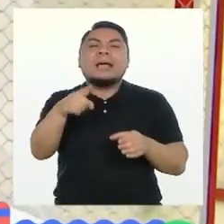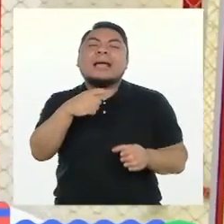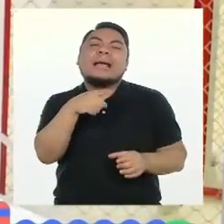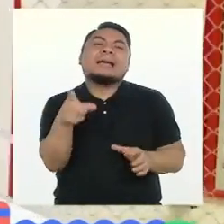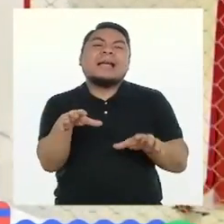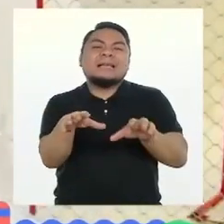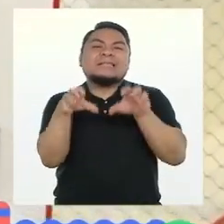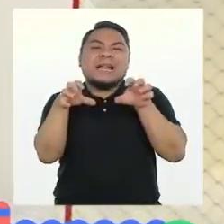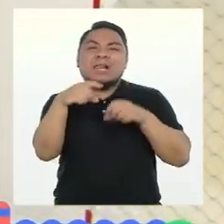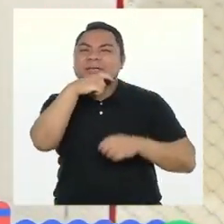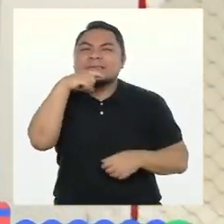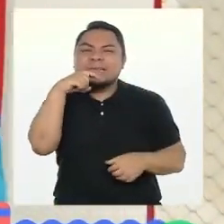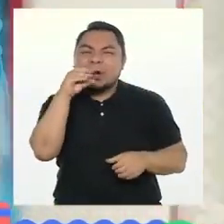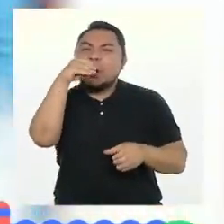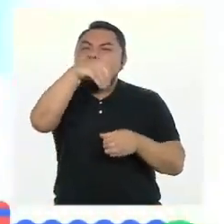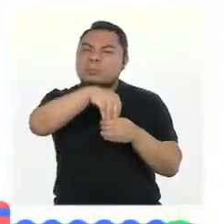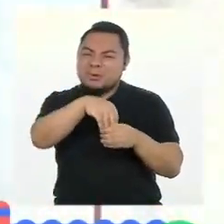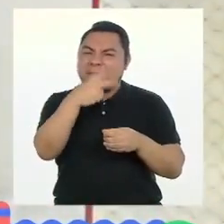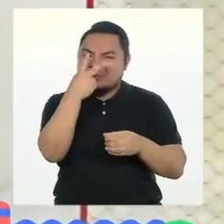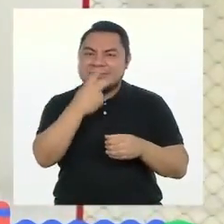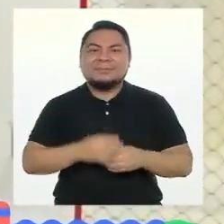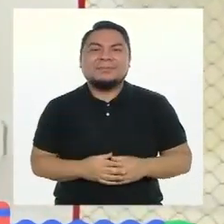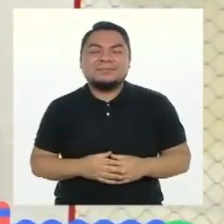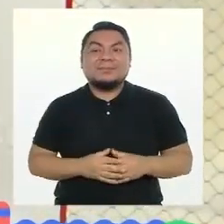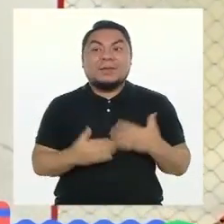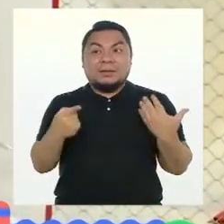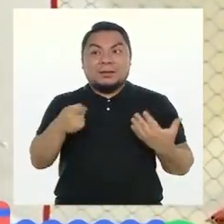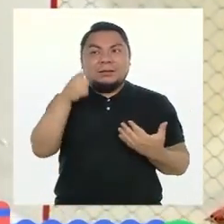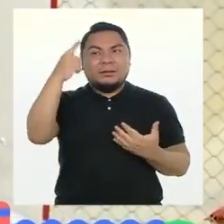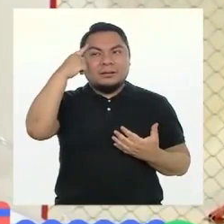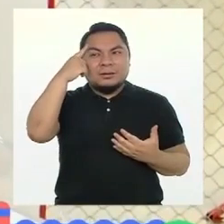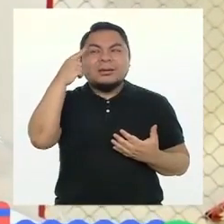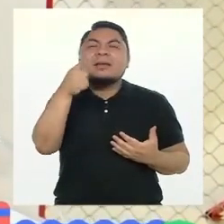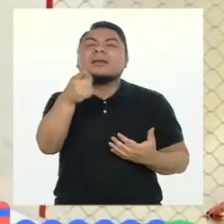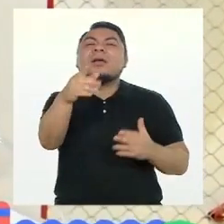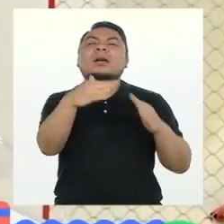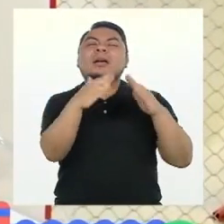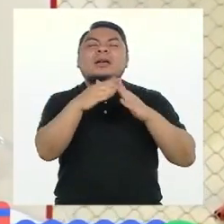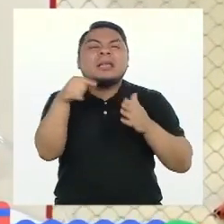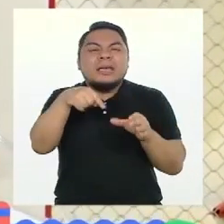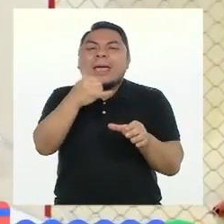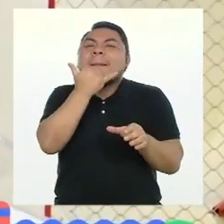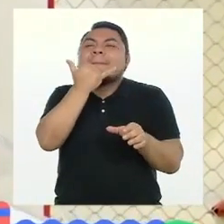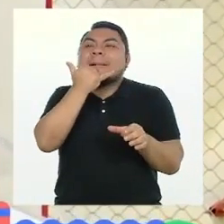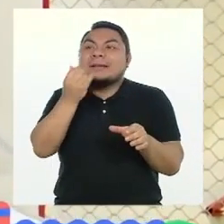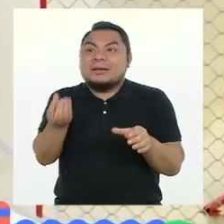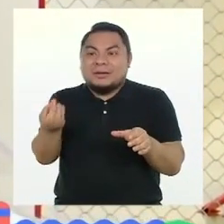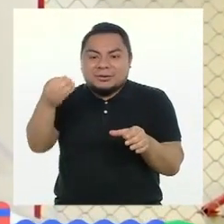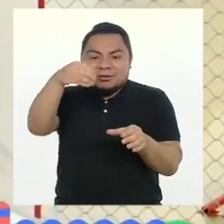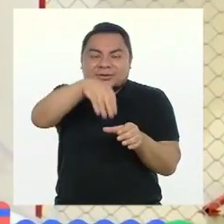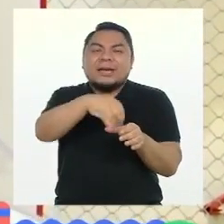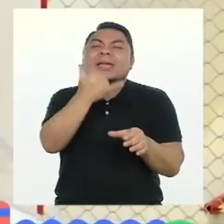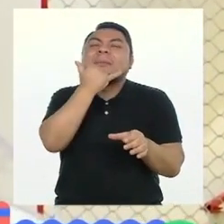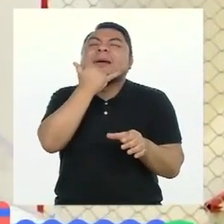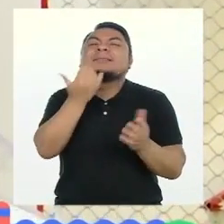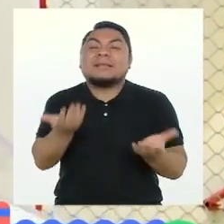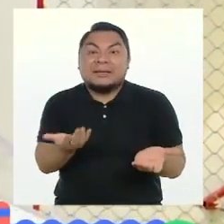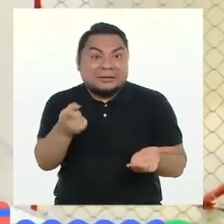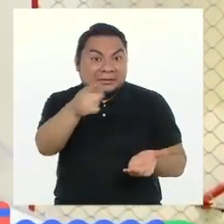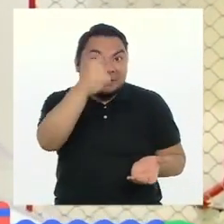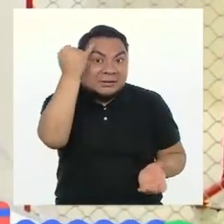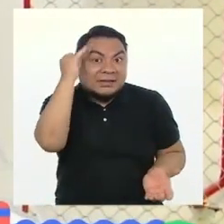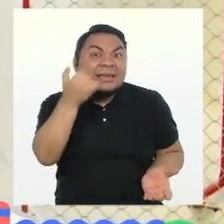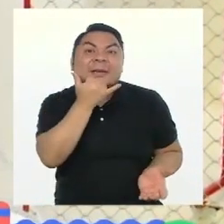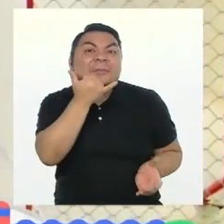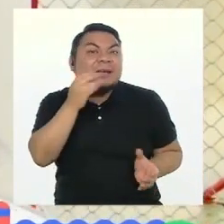de hielo seco. Quiero que hagas una hipótesis en tu casa de lo que podría ocurrir cuando hagamos esto. ¿Alguien tiene